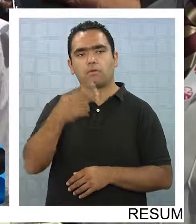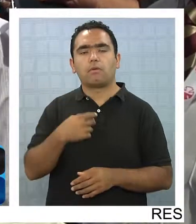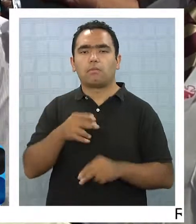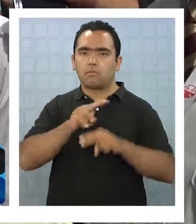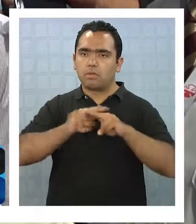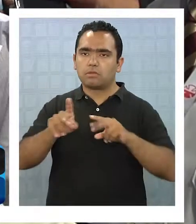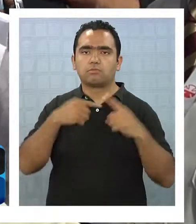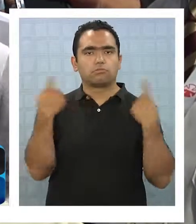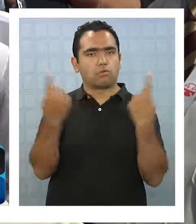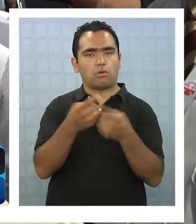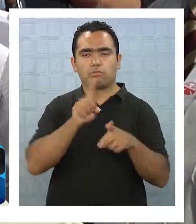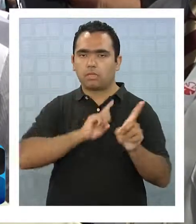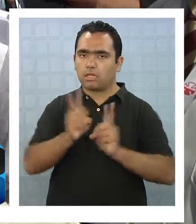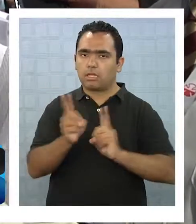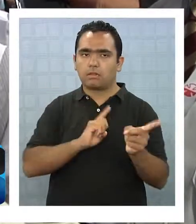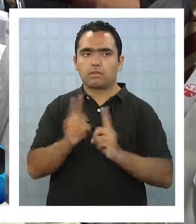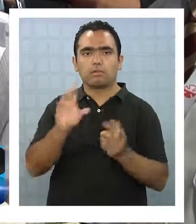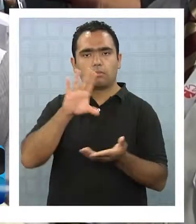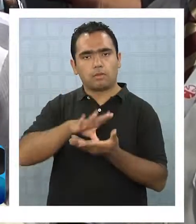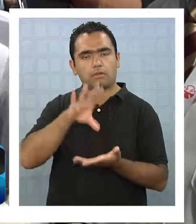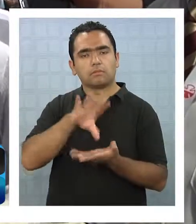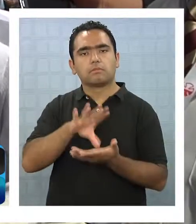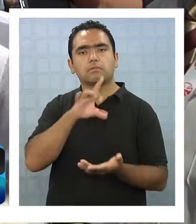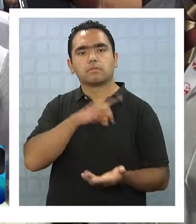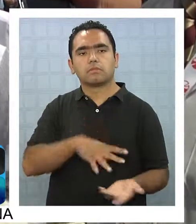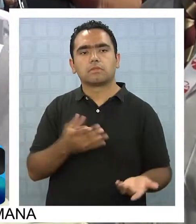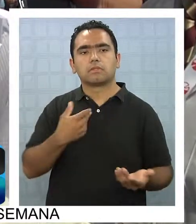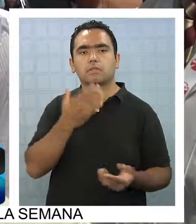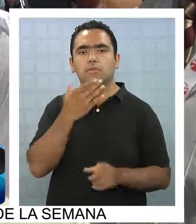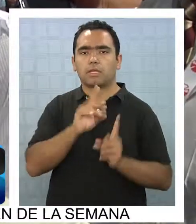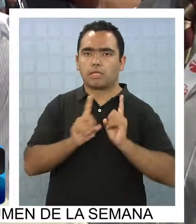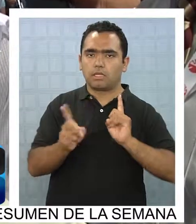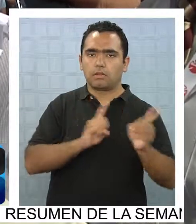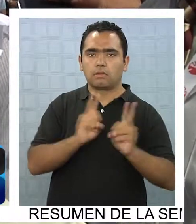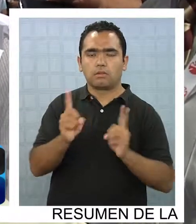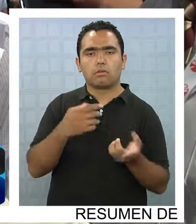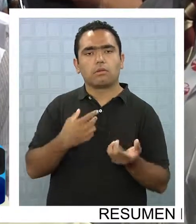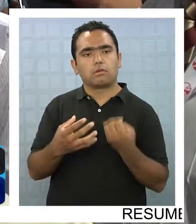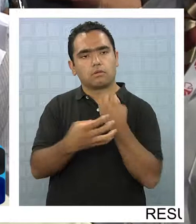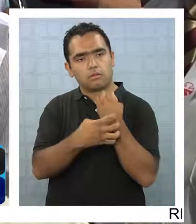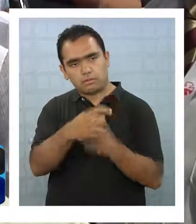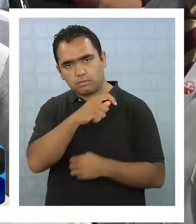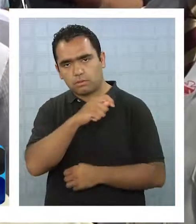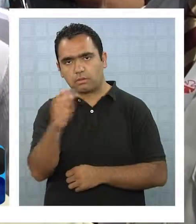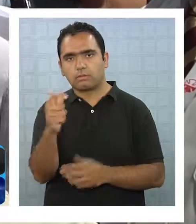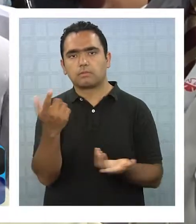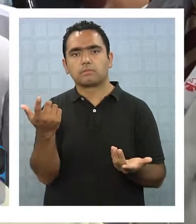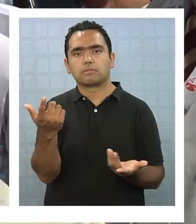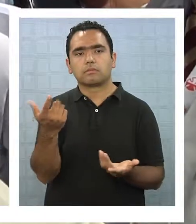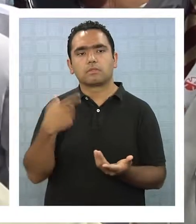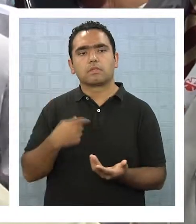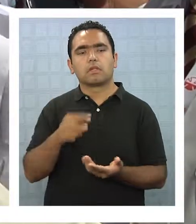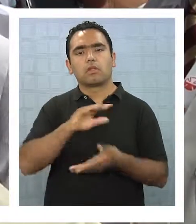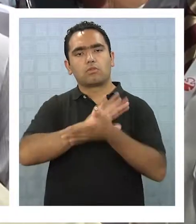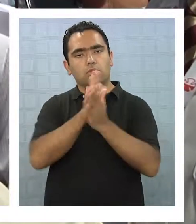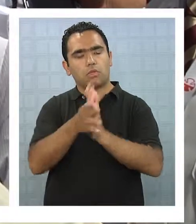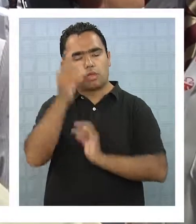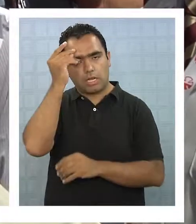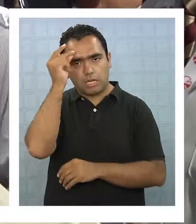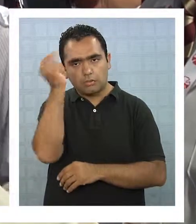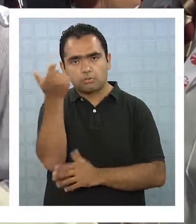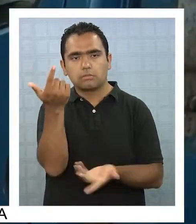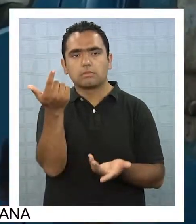linda gestión como país y vamos a hacer una linda gestión como región, como región de Tarapacá, frente a toda la iniciativa